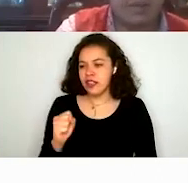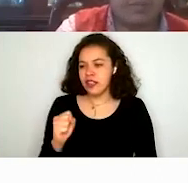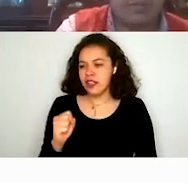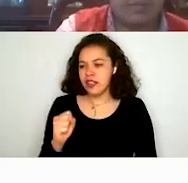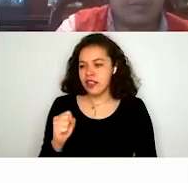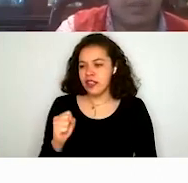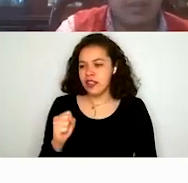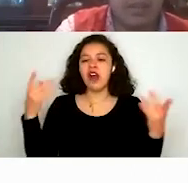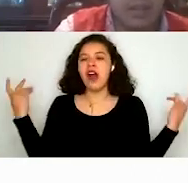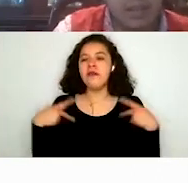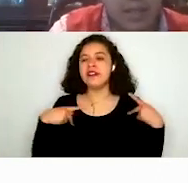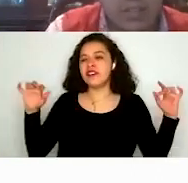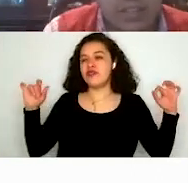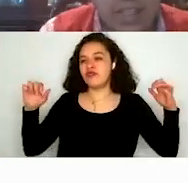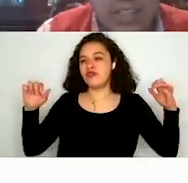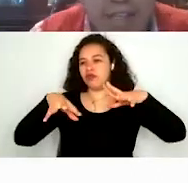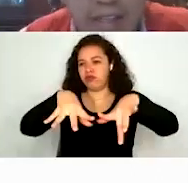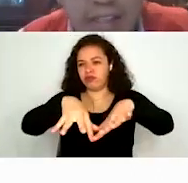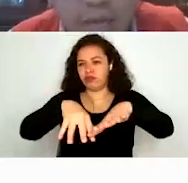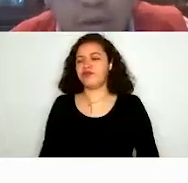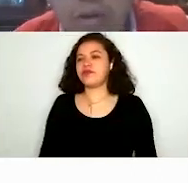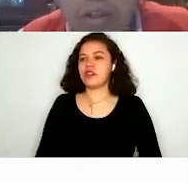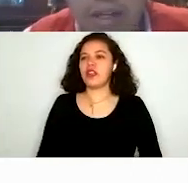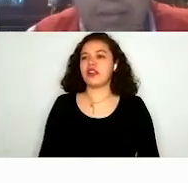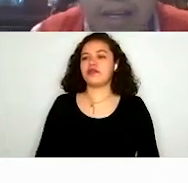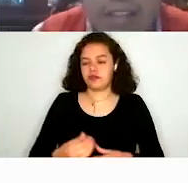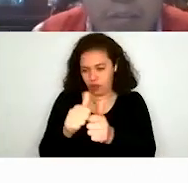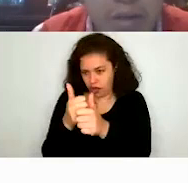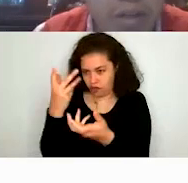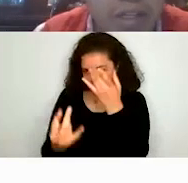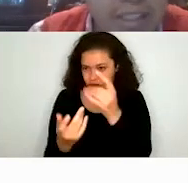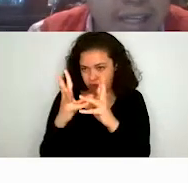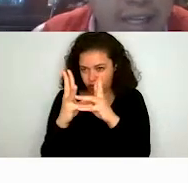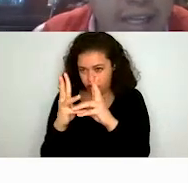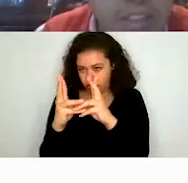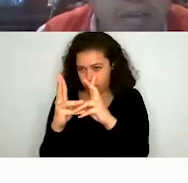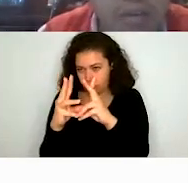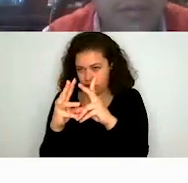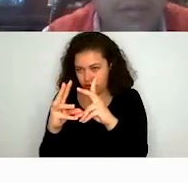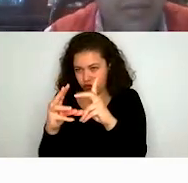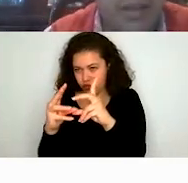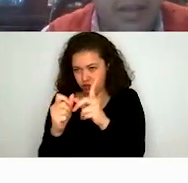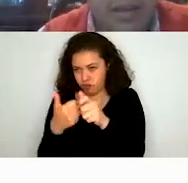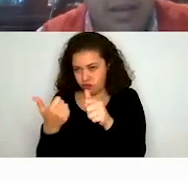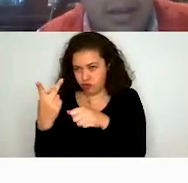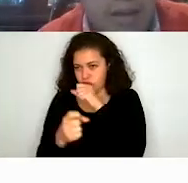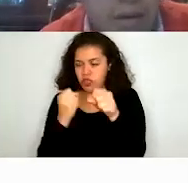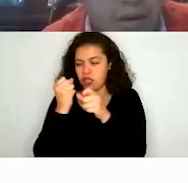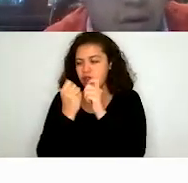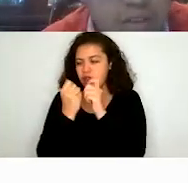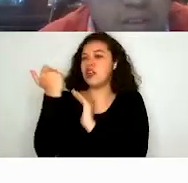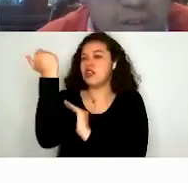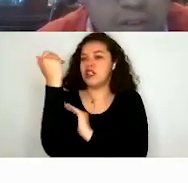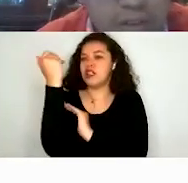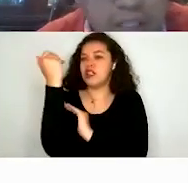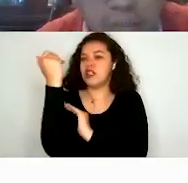masiva. La sustancia retardante al fuego no deberá aplicarse en un periodo que exceda a 2 años, o